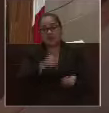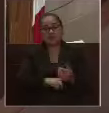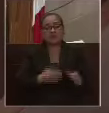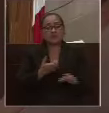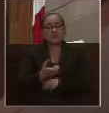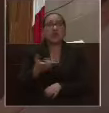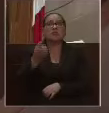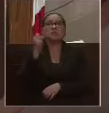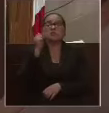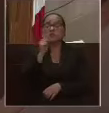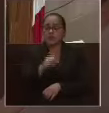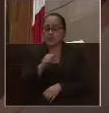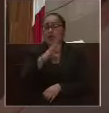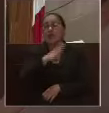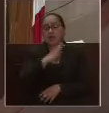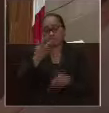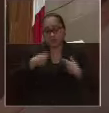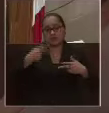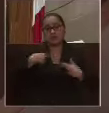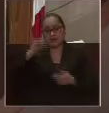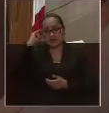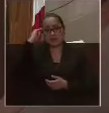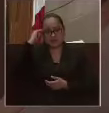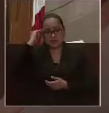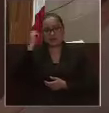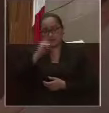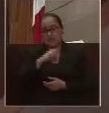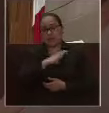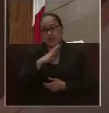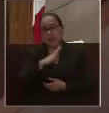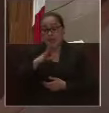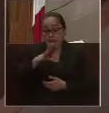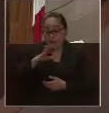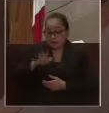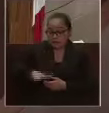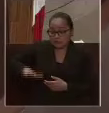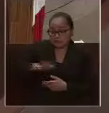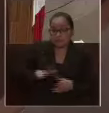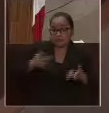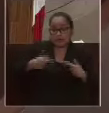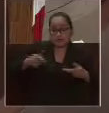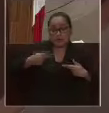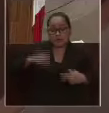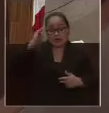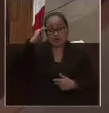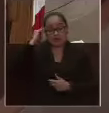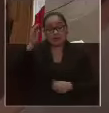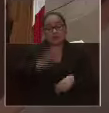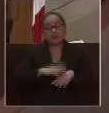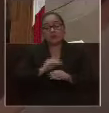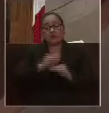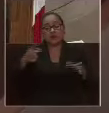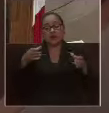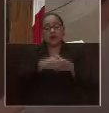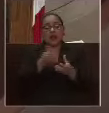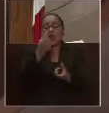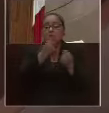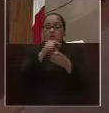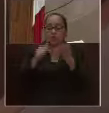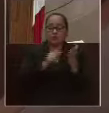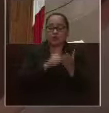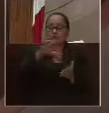federativa que sí tiene población indígena, claro, tiene población indígena específicamente,